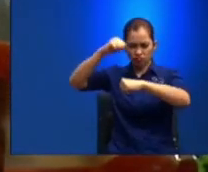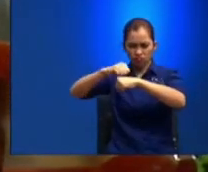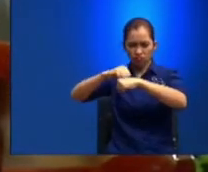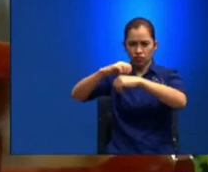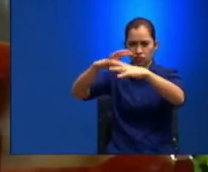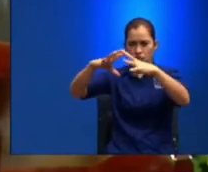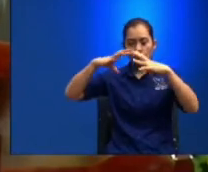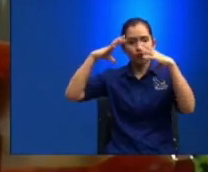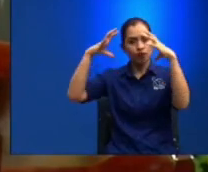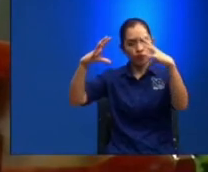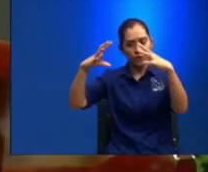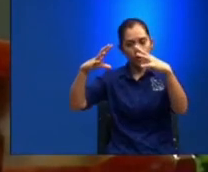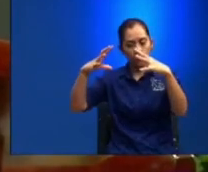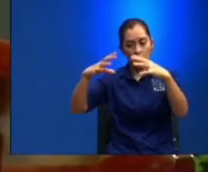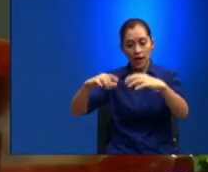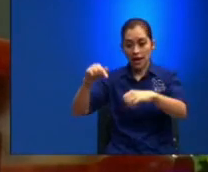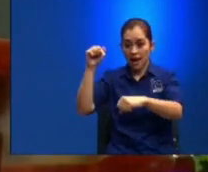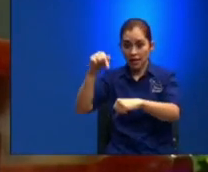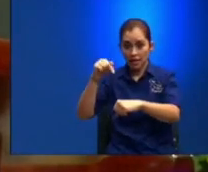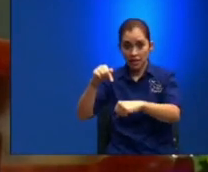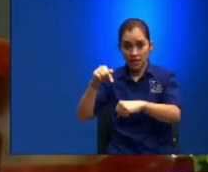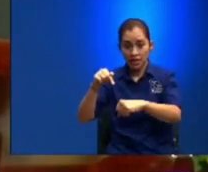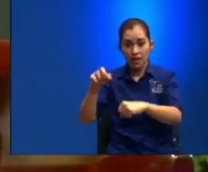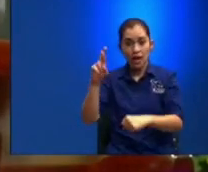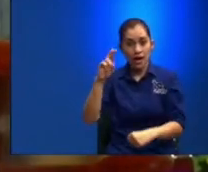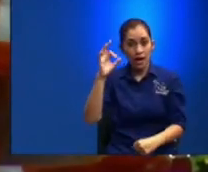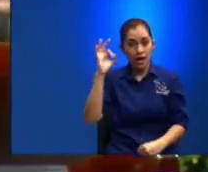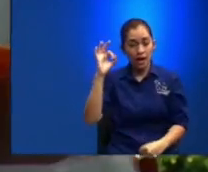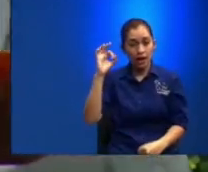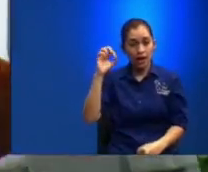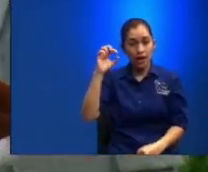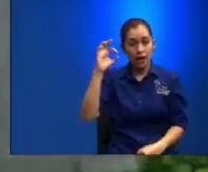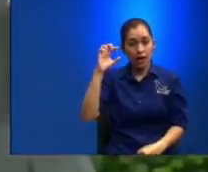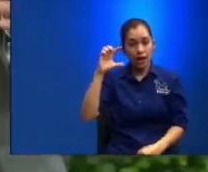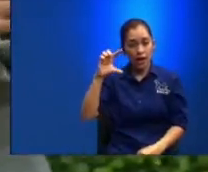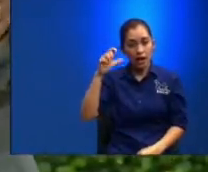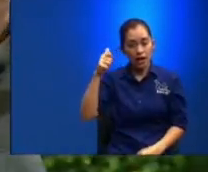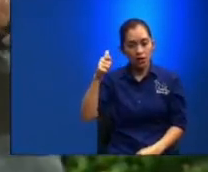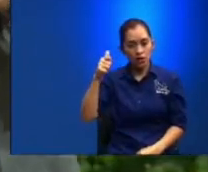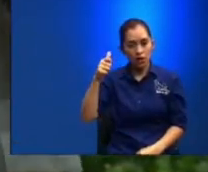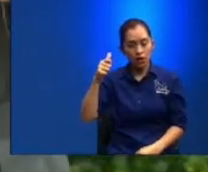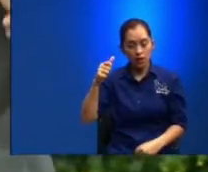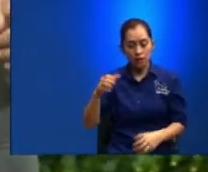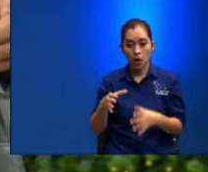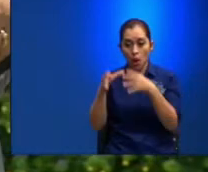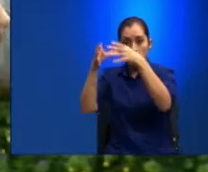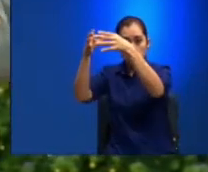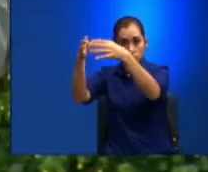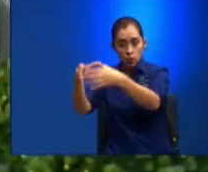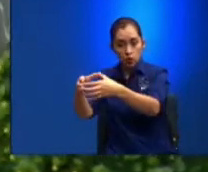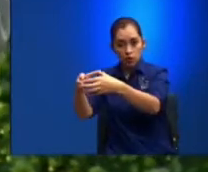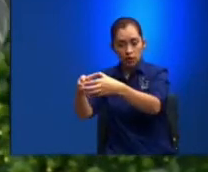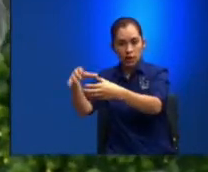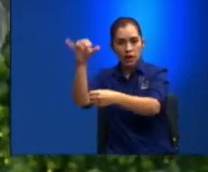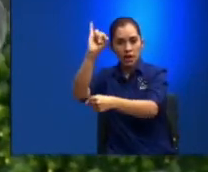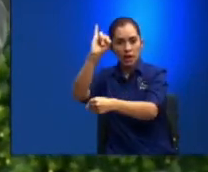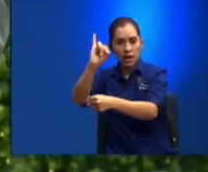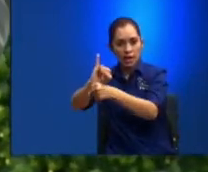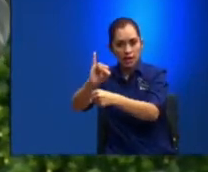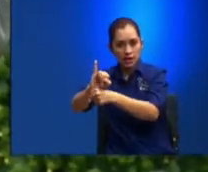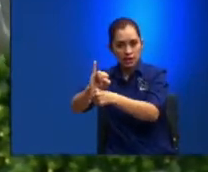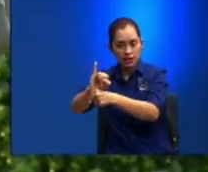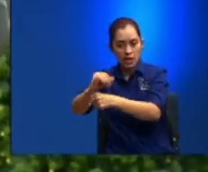iglesia muy interesante eso porque no dijo edificaré la iglesia